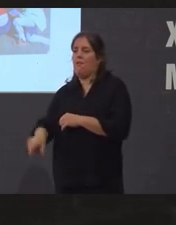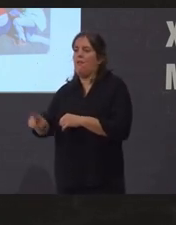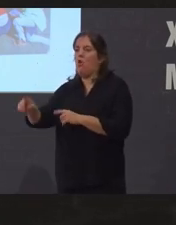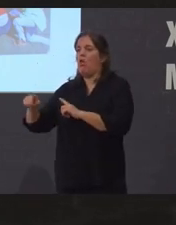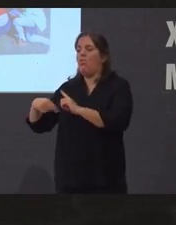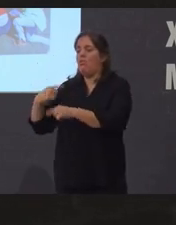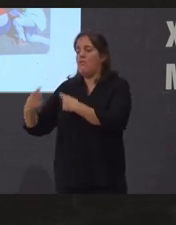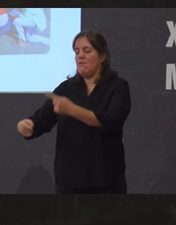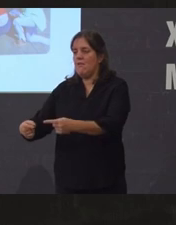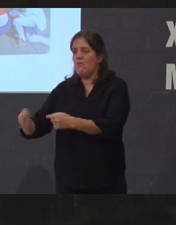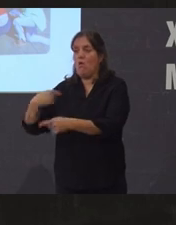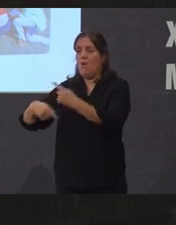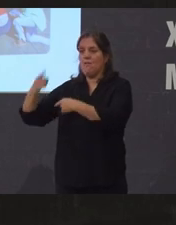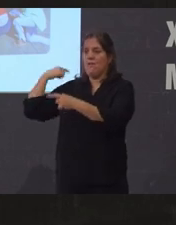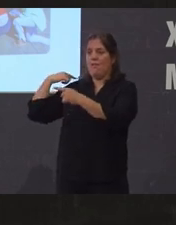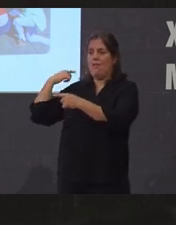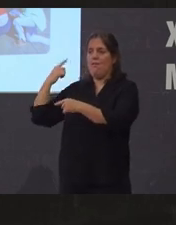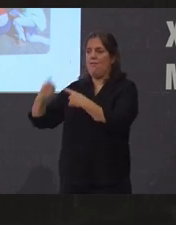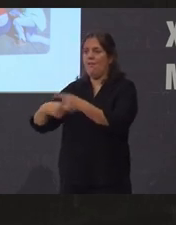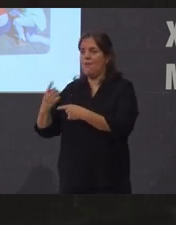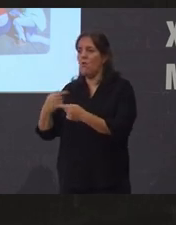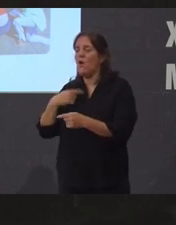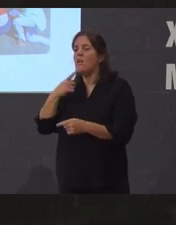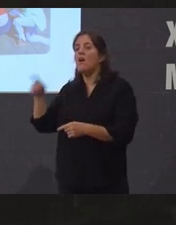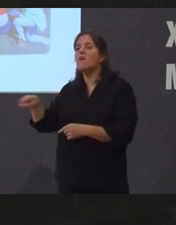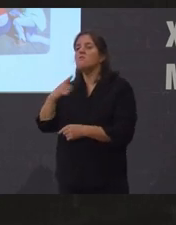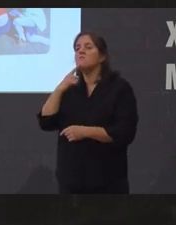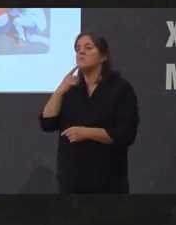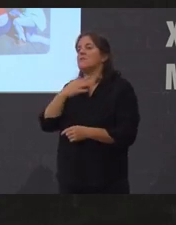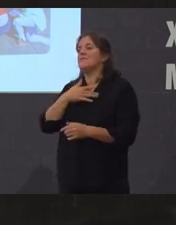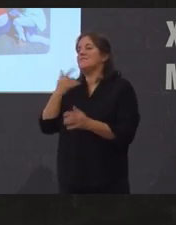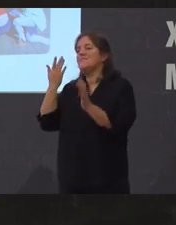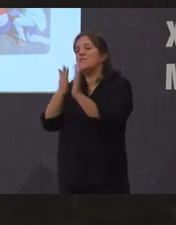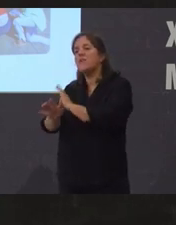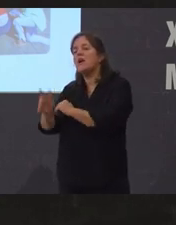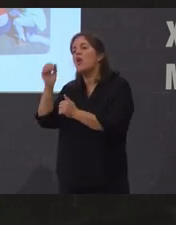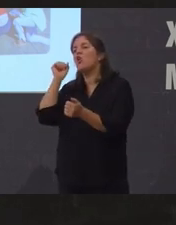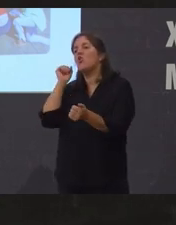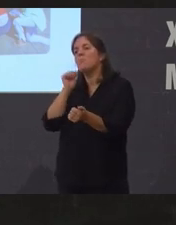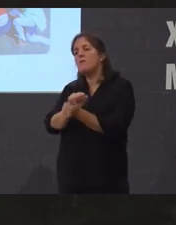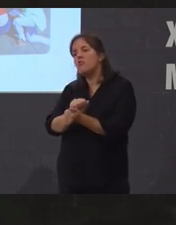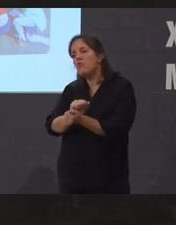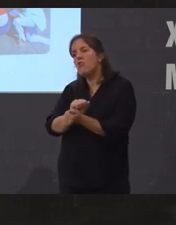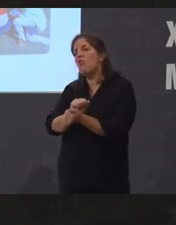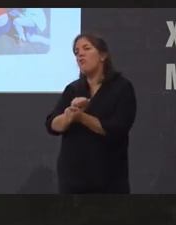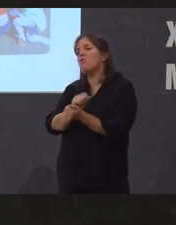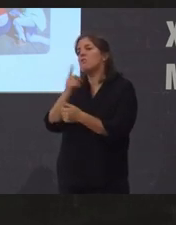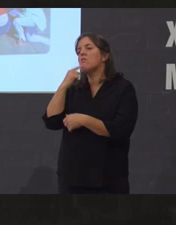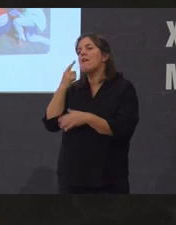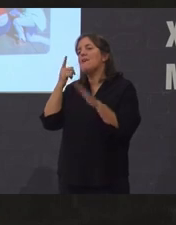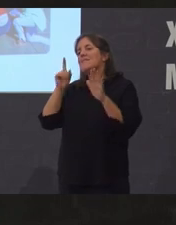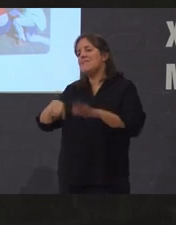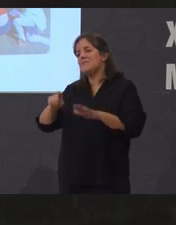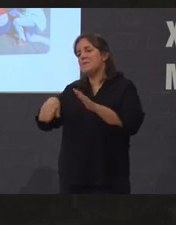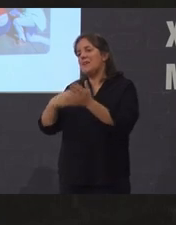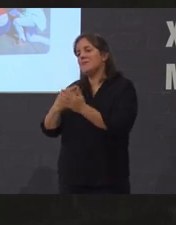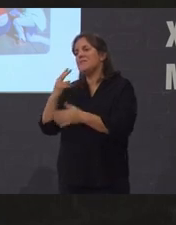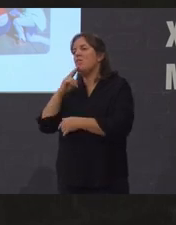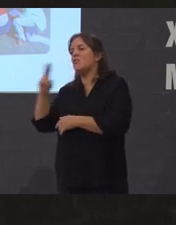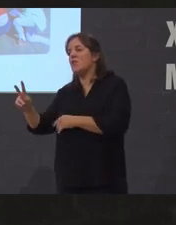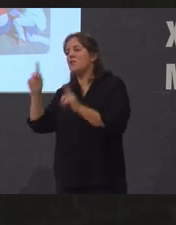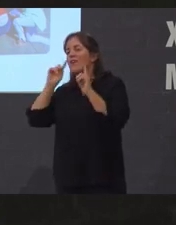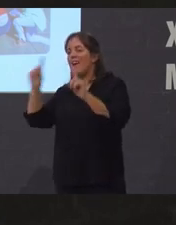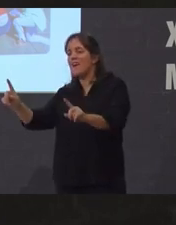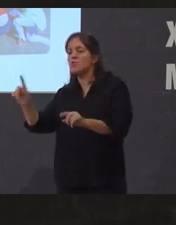lle pon unha condea de pena de prisión de 6 meses a 2 años se